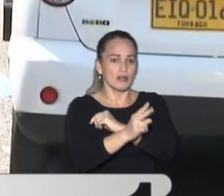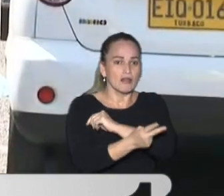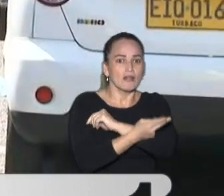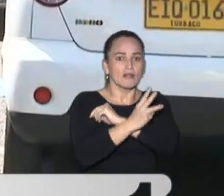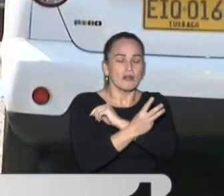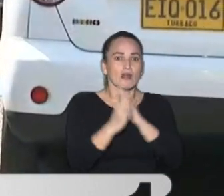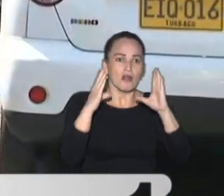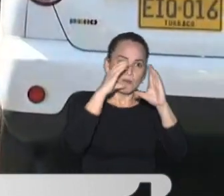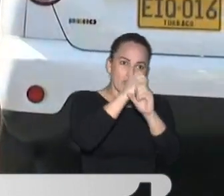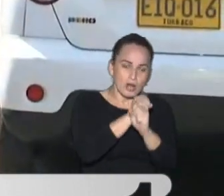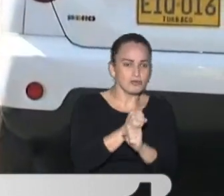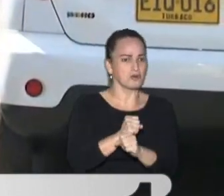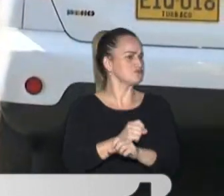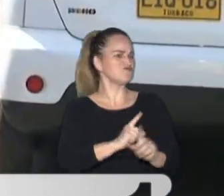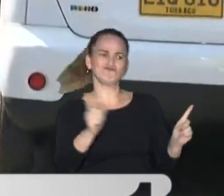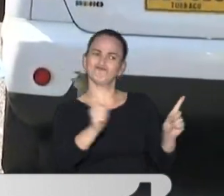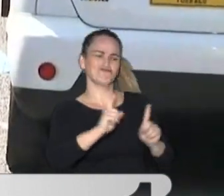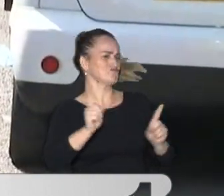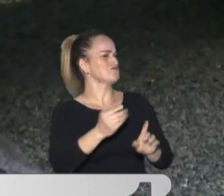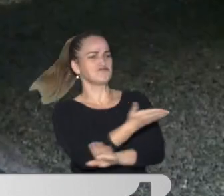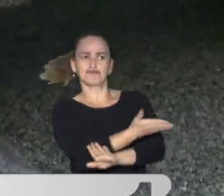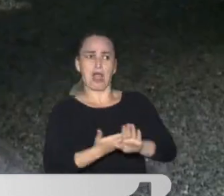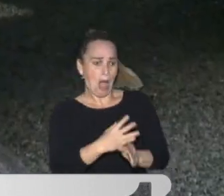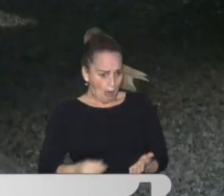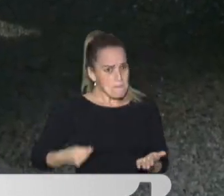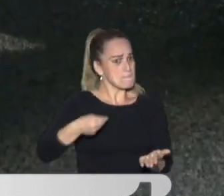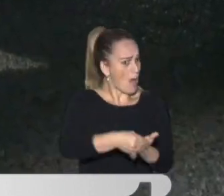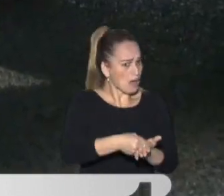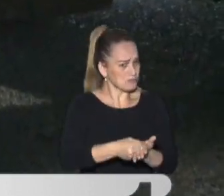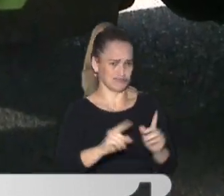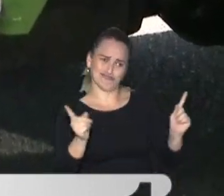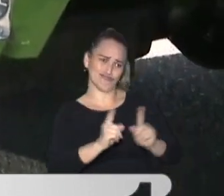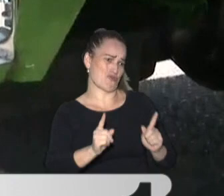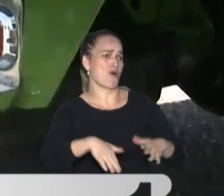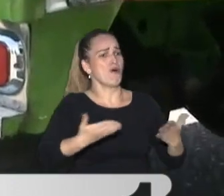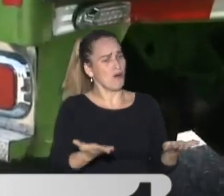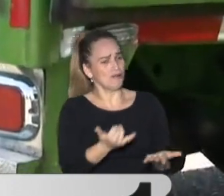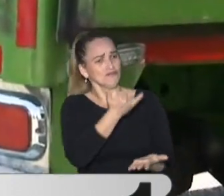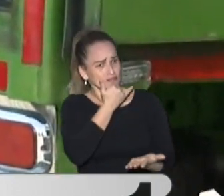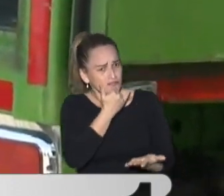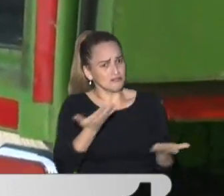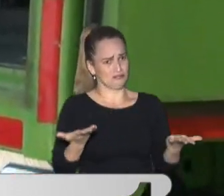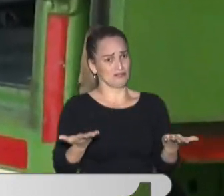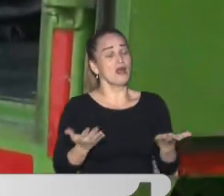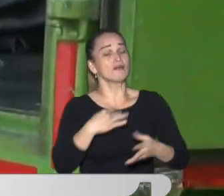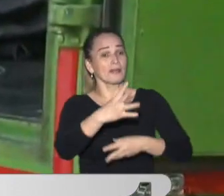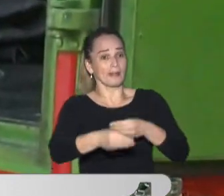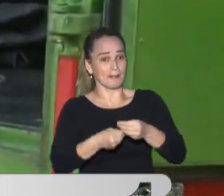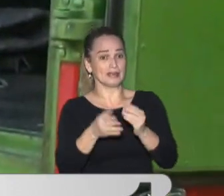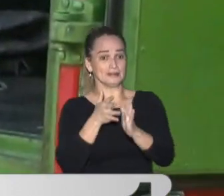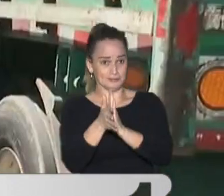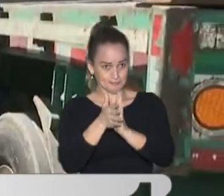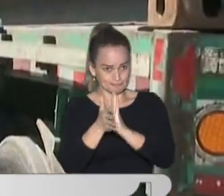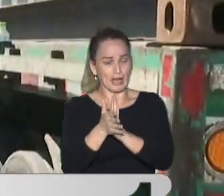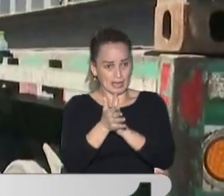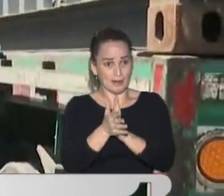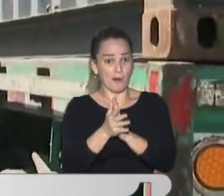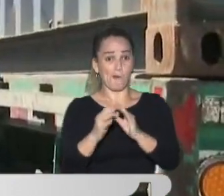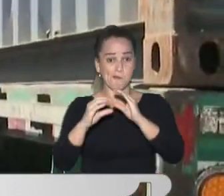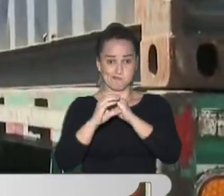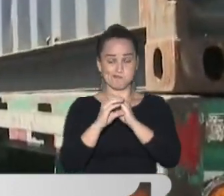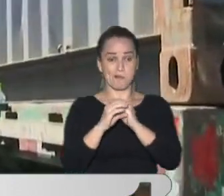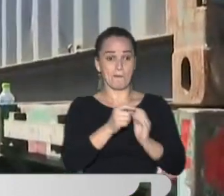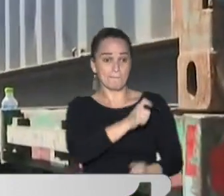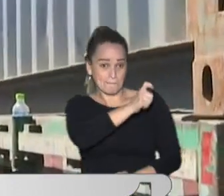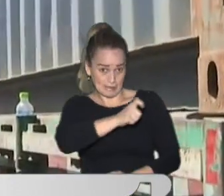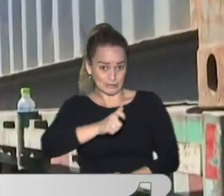que deben seguir pagando las tarifas de los peajes en este lugar. También quiero contarles que muchos de los camioneros